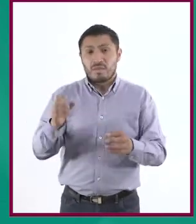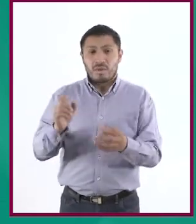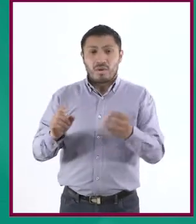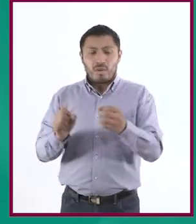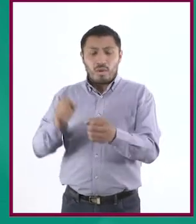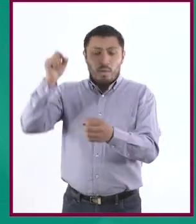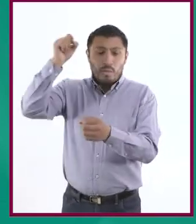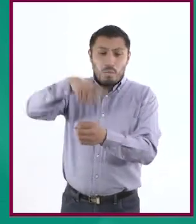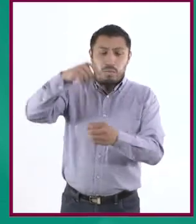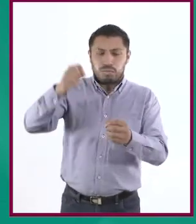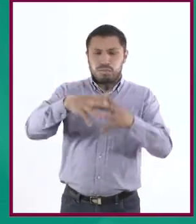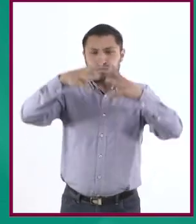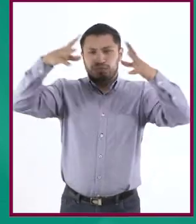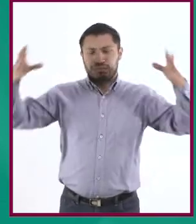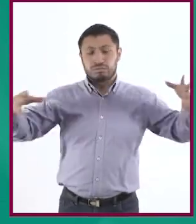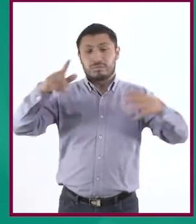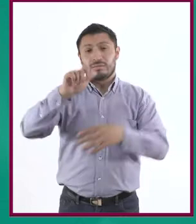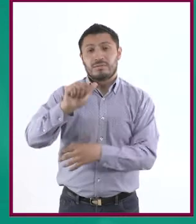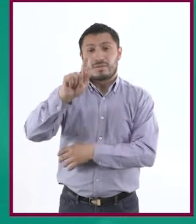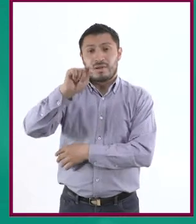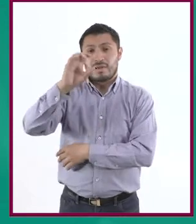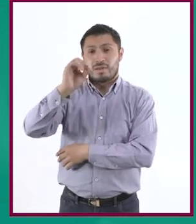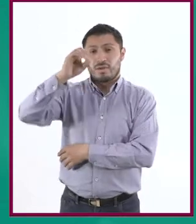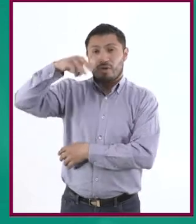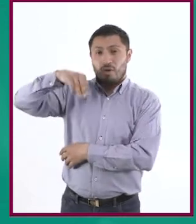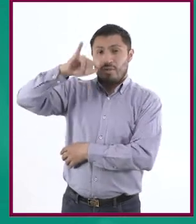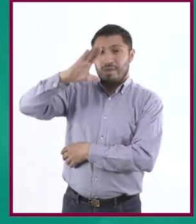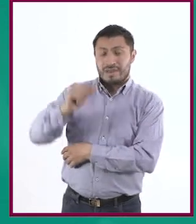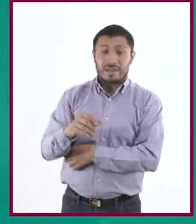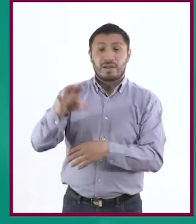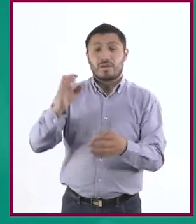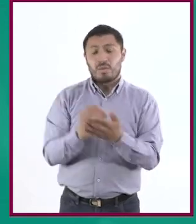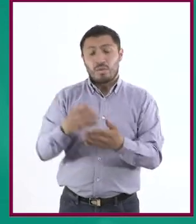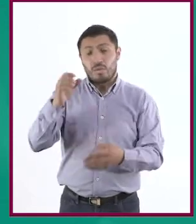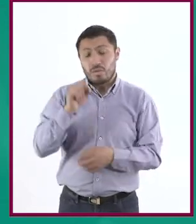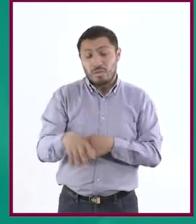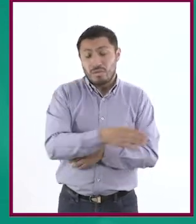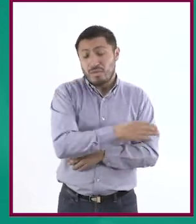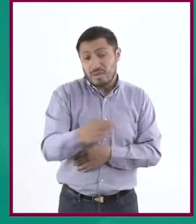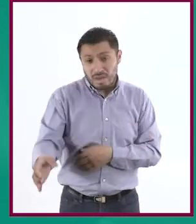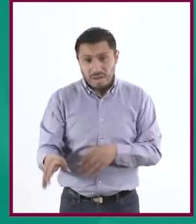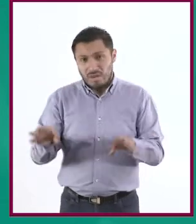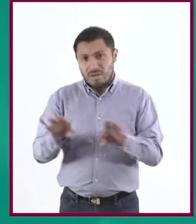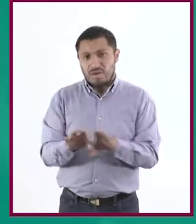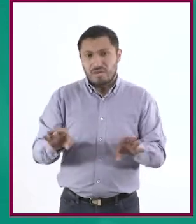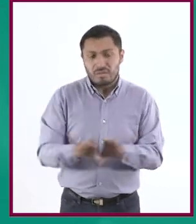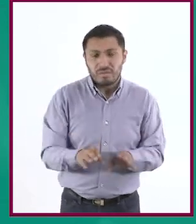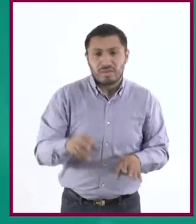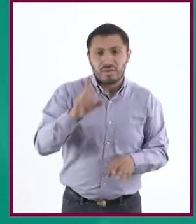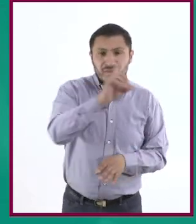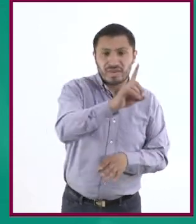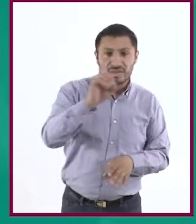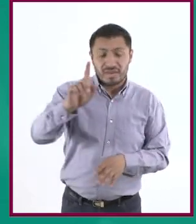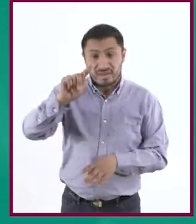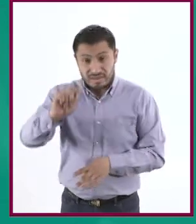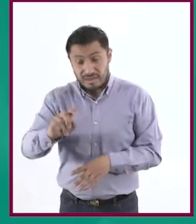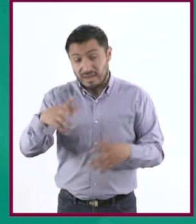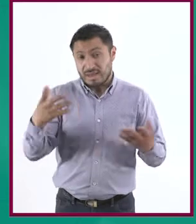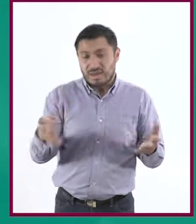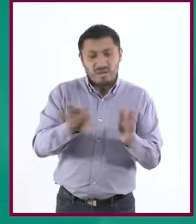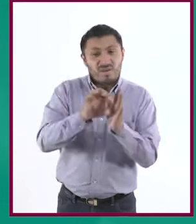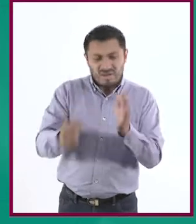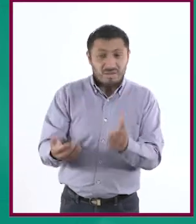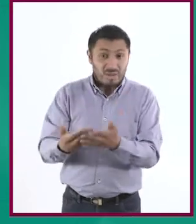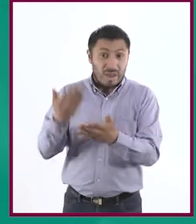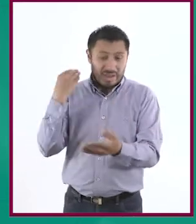atómica, o en el caso de la agricultura, pues con plaguicidas muy peligrosos como el DDT, por ejemplo, que se